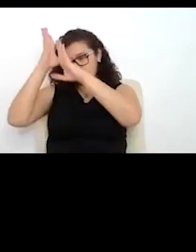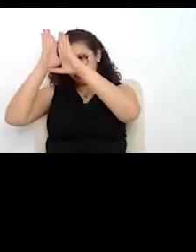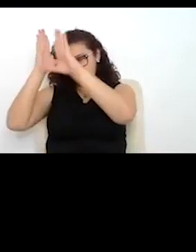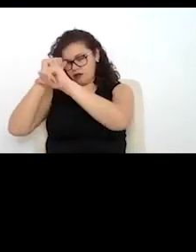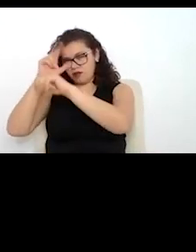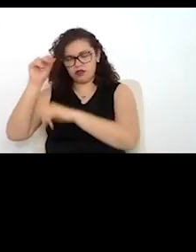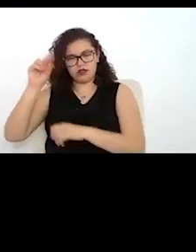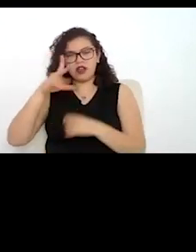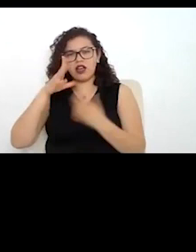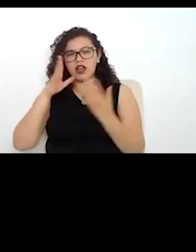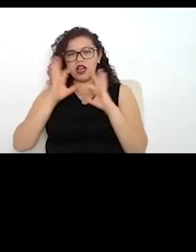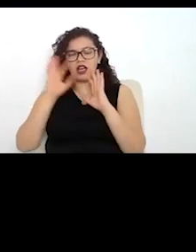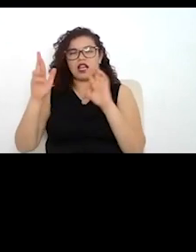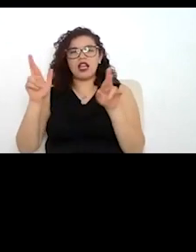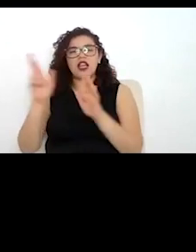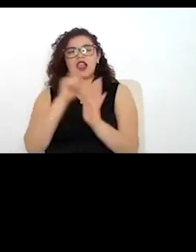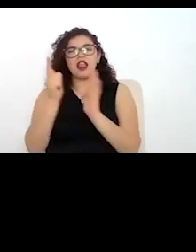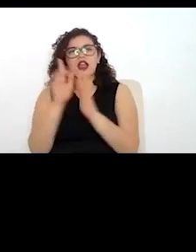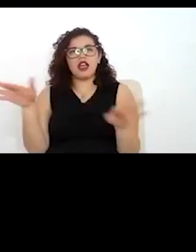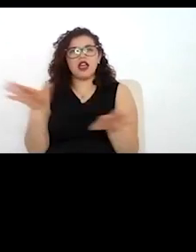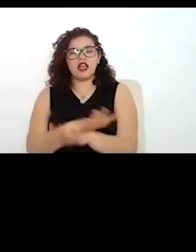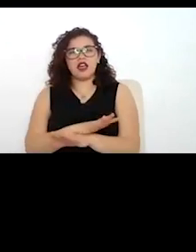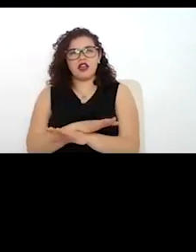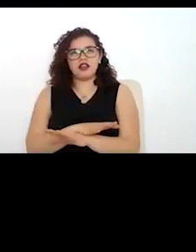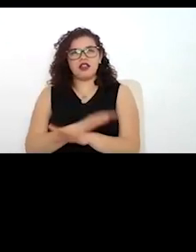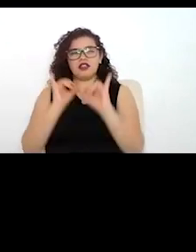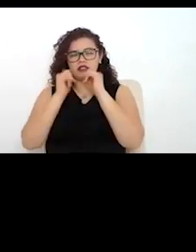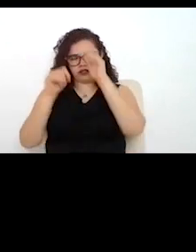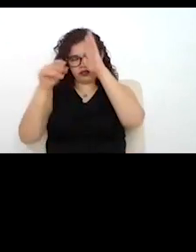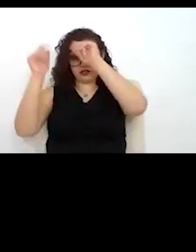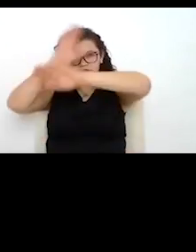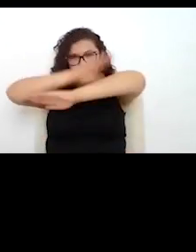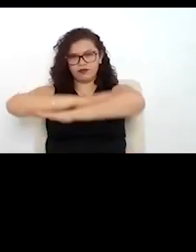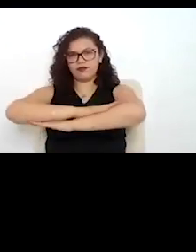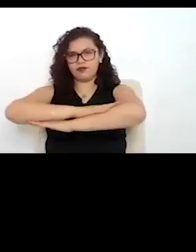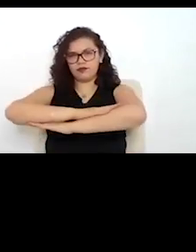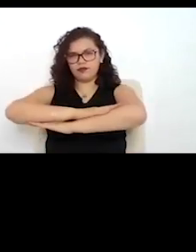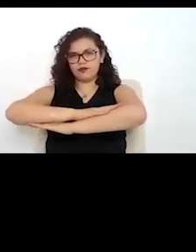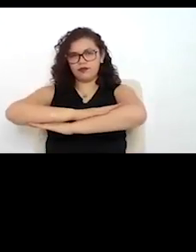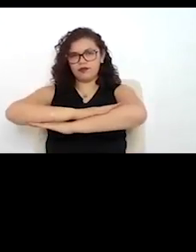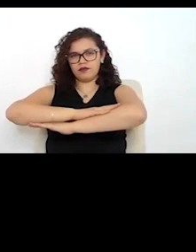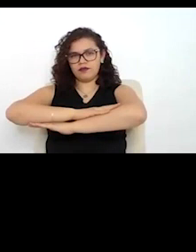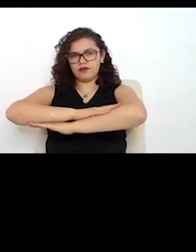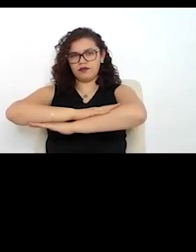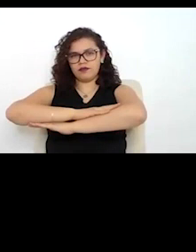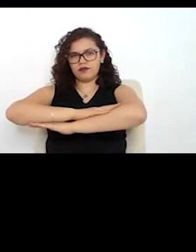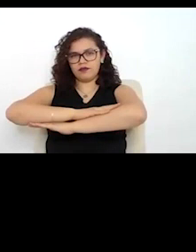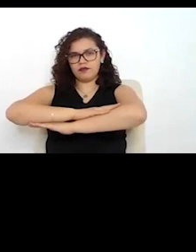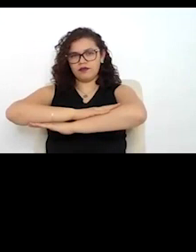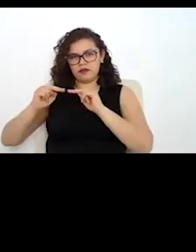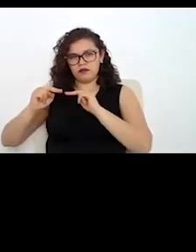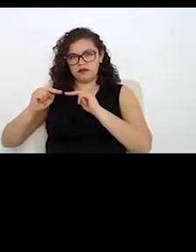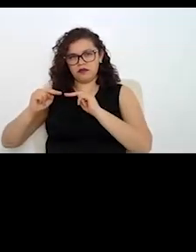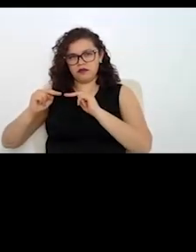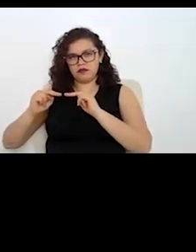de la reforma justamente se extinguen las juntas de conciliación y arbitraje a nivel nacional. Esto es indistinto si es